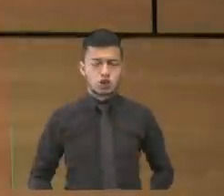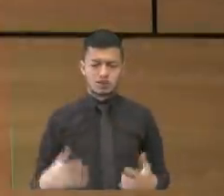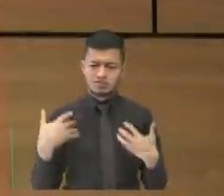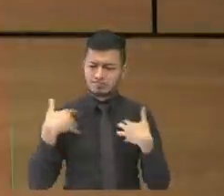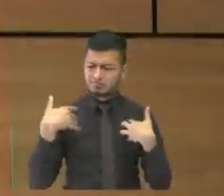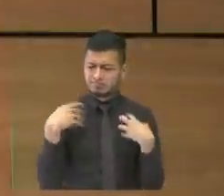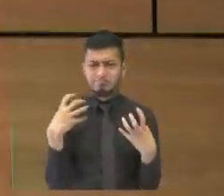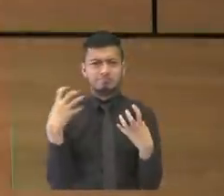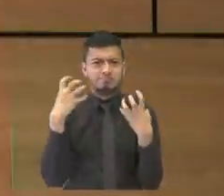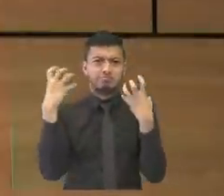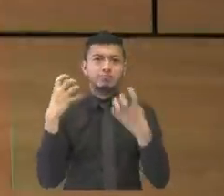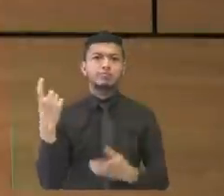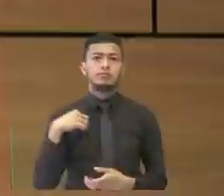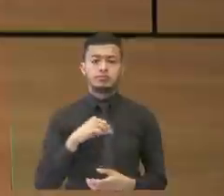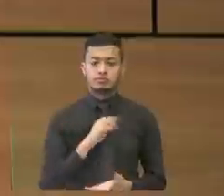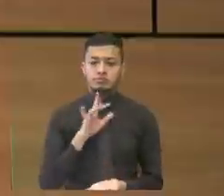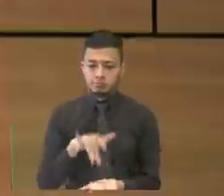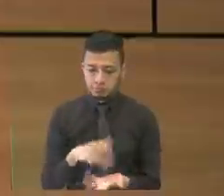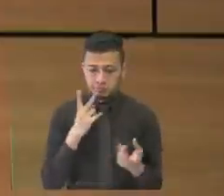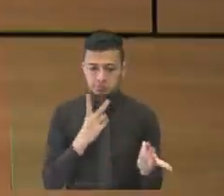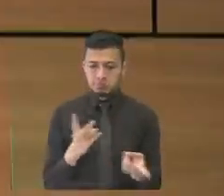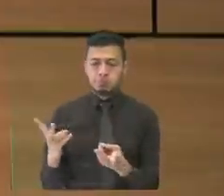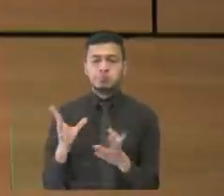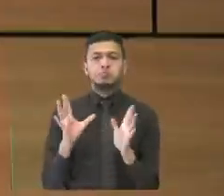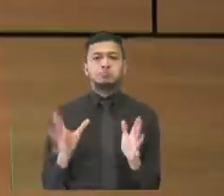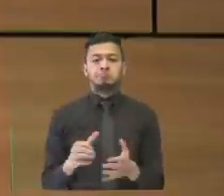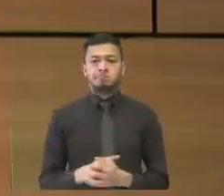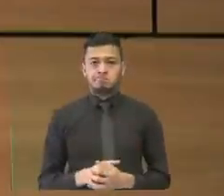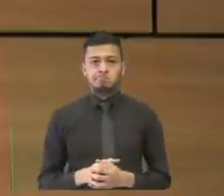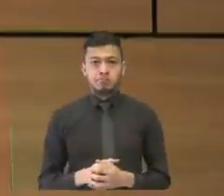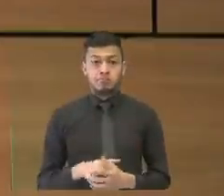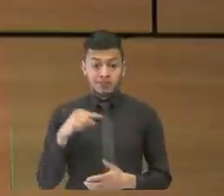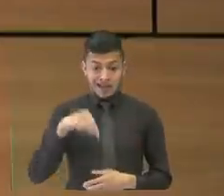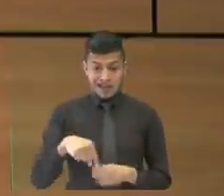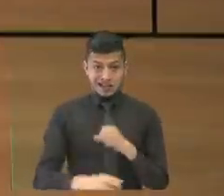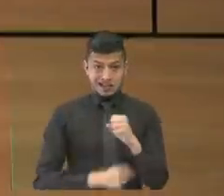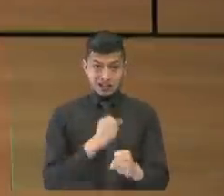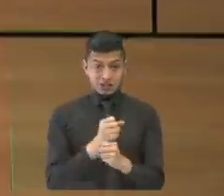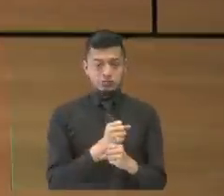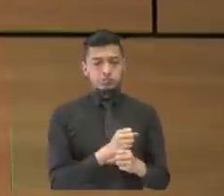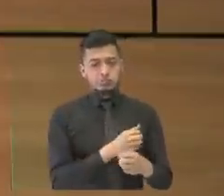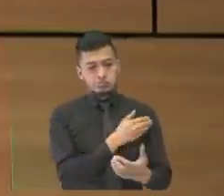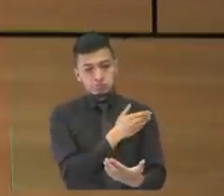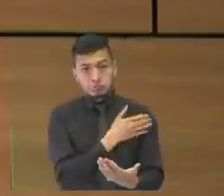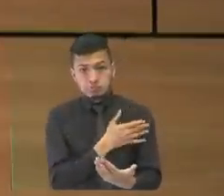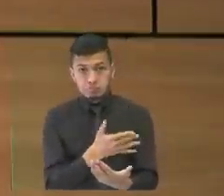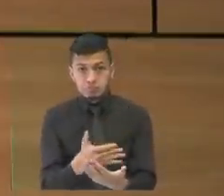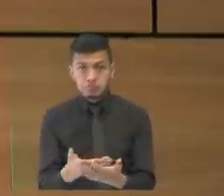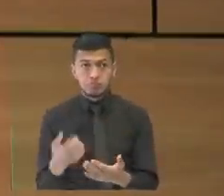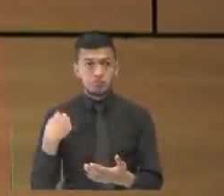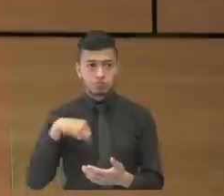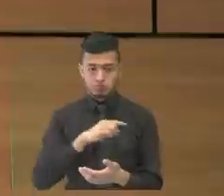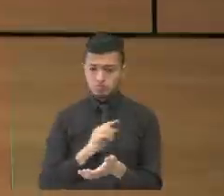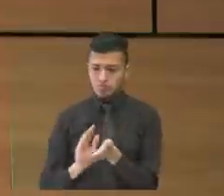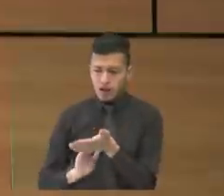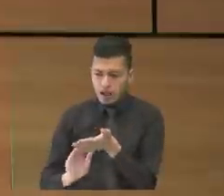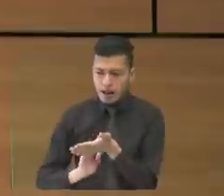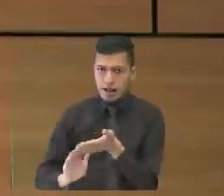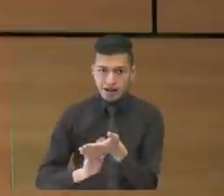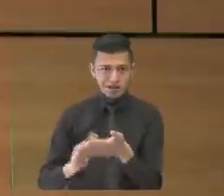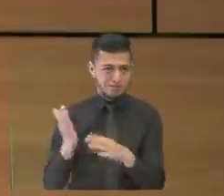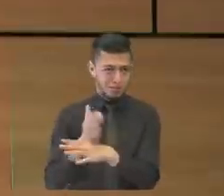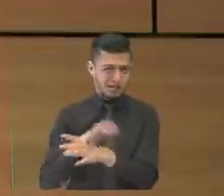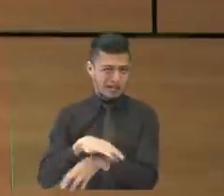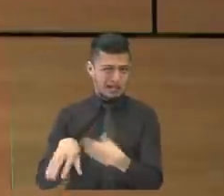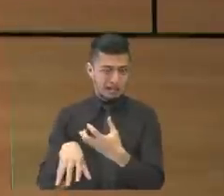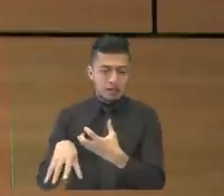fue lo que nosotros nos encontramos. A lo largo de este año hemos venido desenredando el lío. Logramos